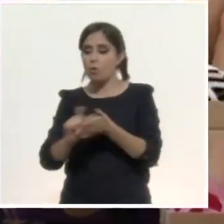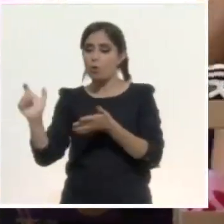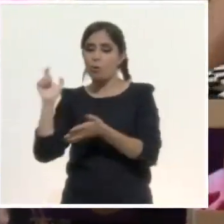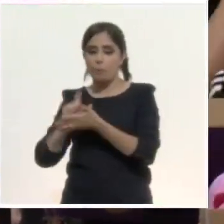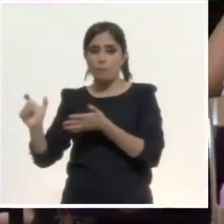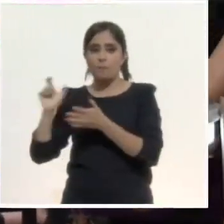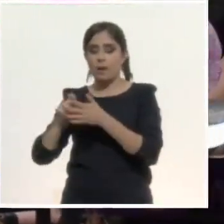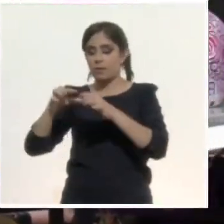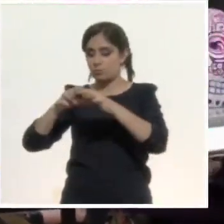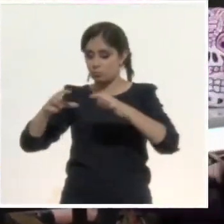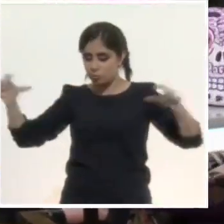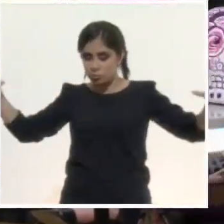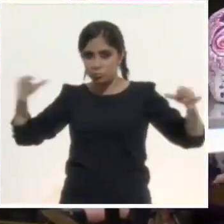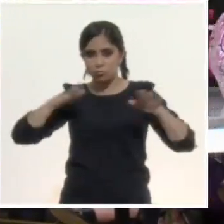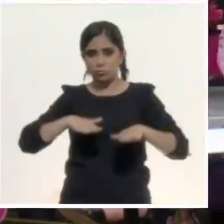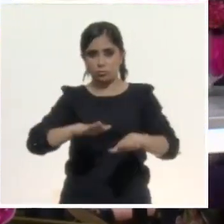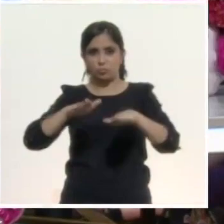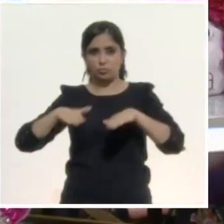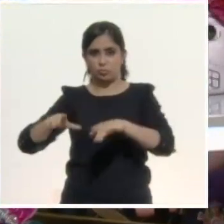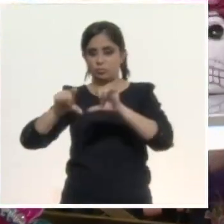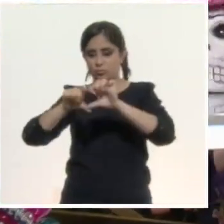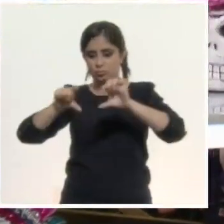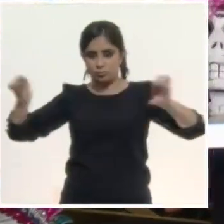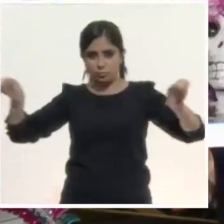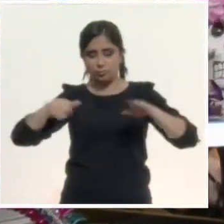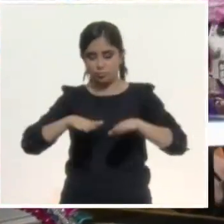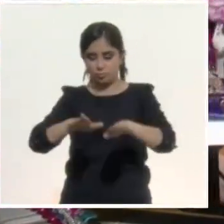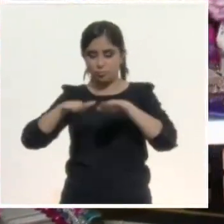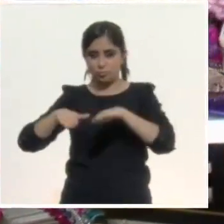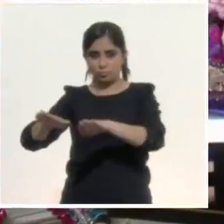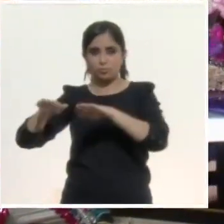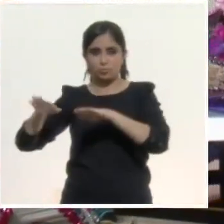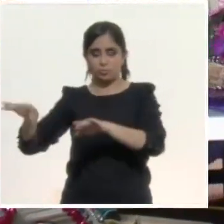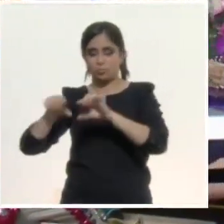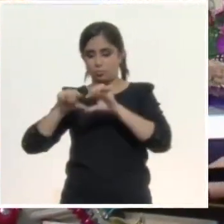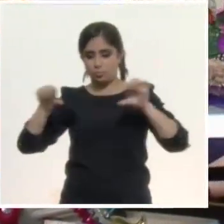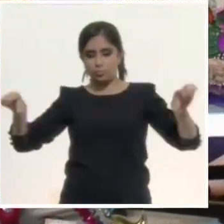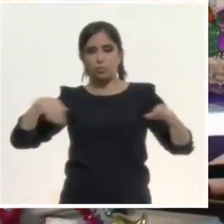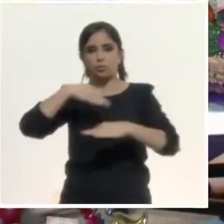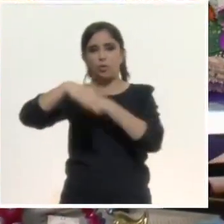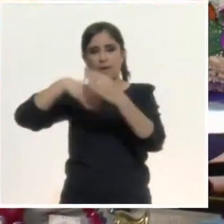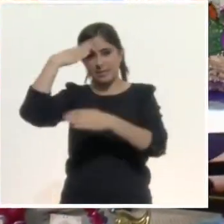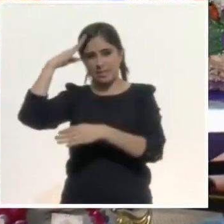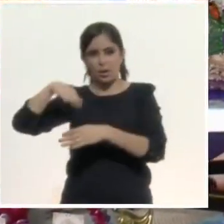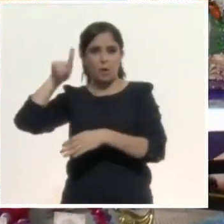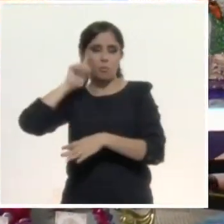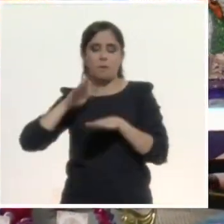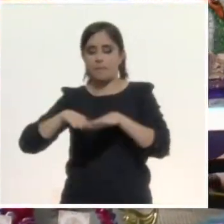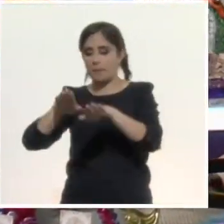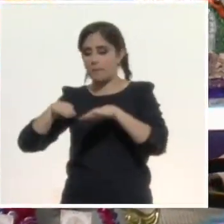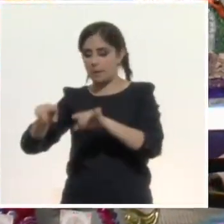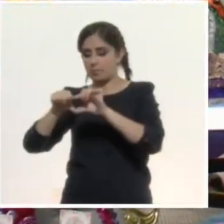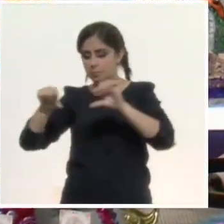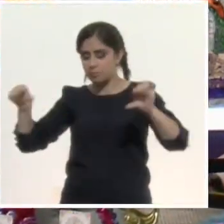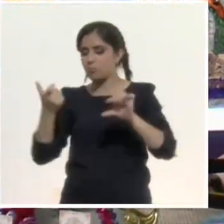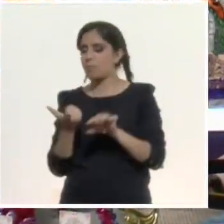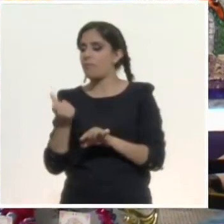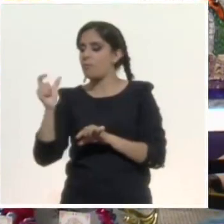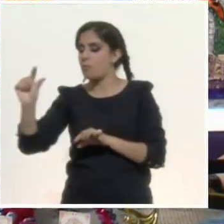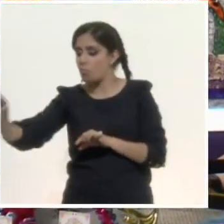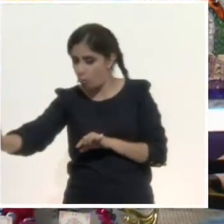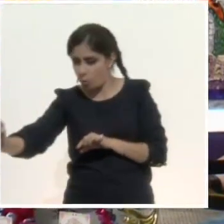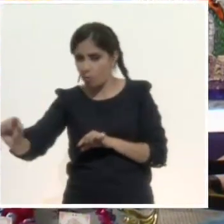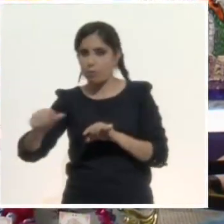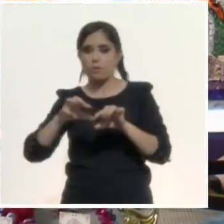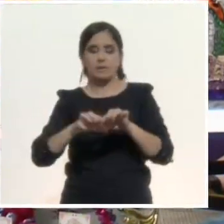tira bordada a todas, ¿no? Va, la aplicación. La aplicación a todas las señoras que lo bordan, les da una miseria, baja